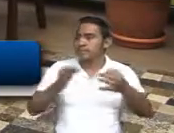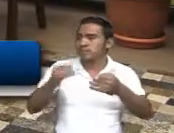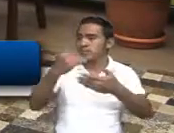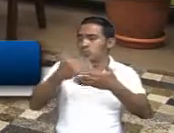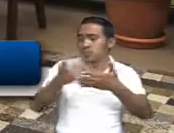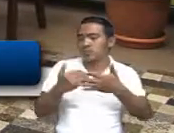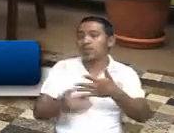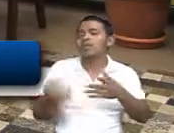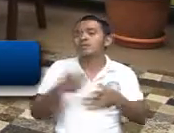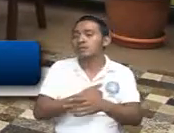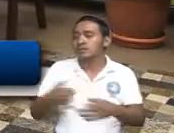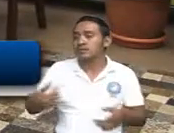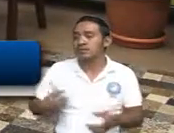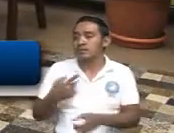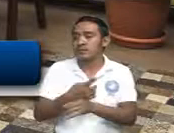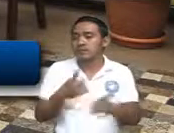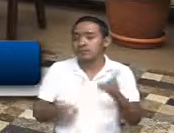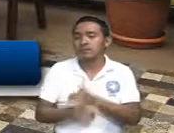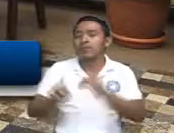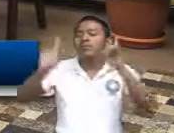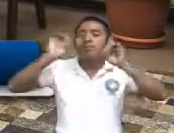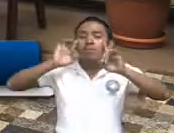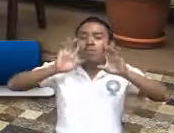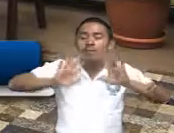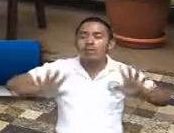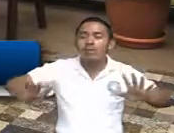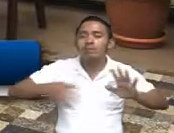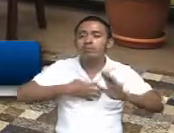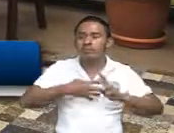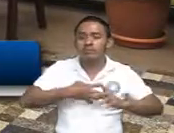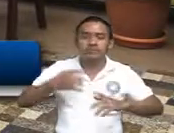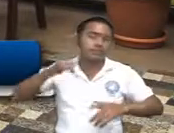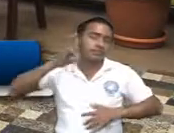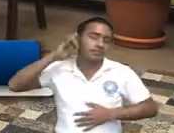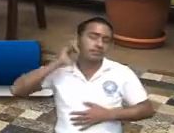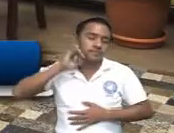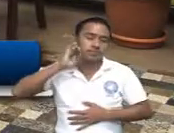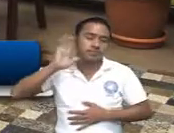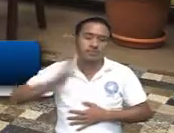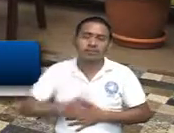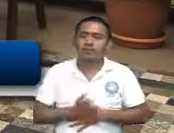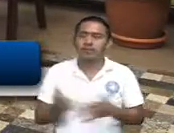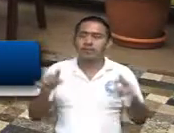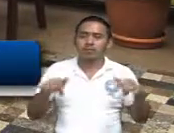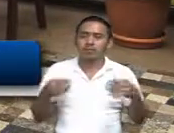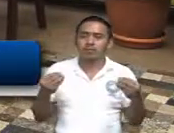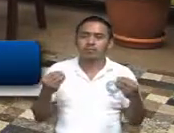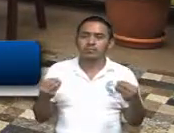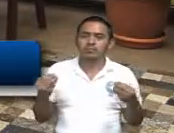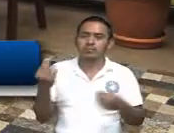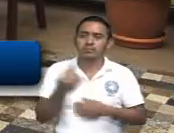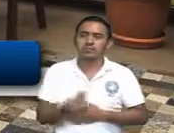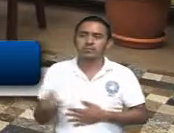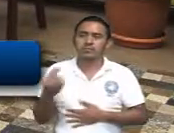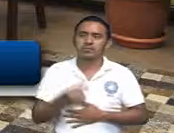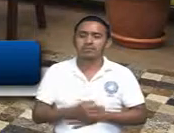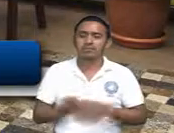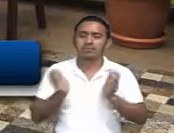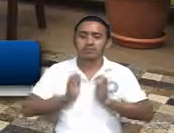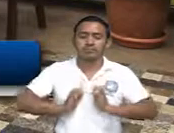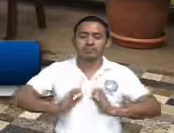cosas debemos nosotros hacer para cuidar nuestro sistema auditivo por ejemplo ahorita perdemos mucho si usted ve la